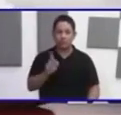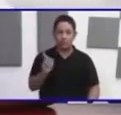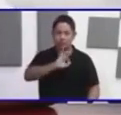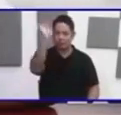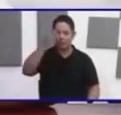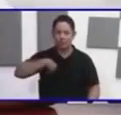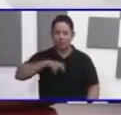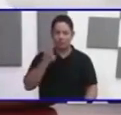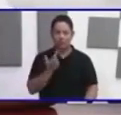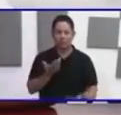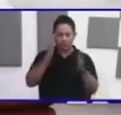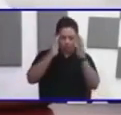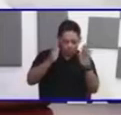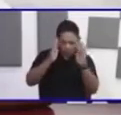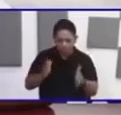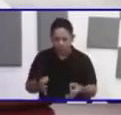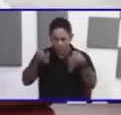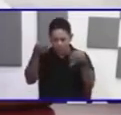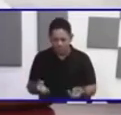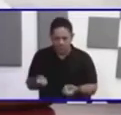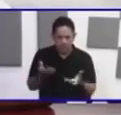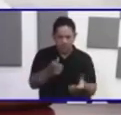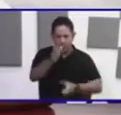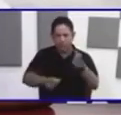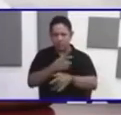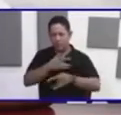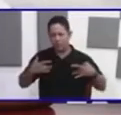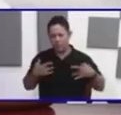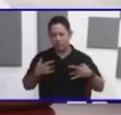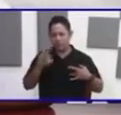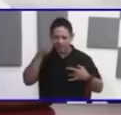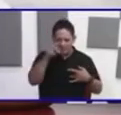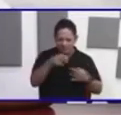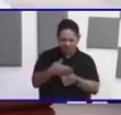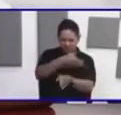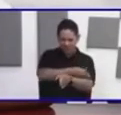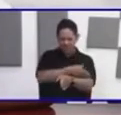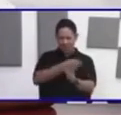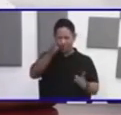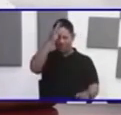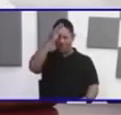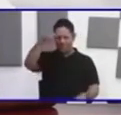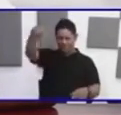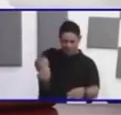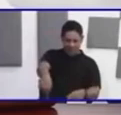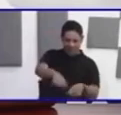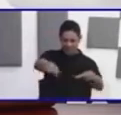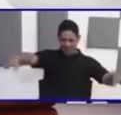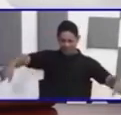la atención en salud. Cuando ustedes ven las bodegas que tenía el hospital como basurero y ven lo que tienen